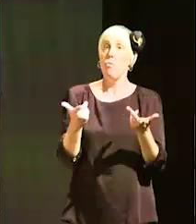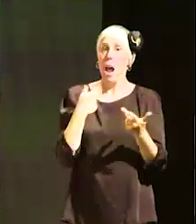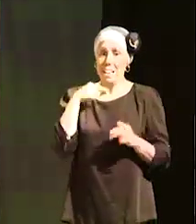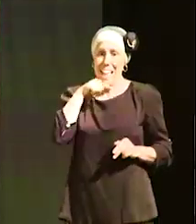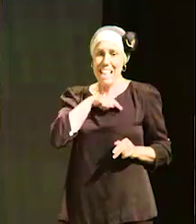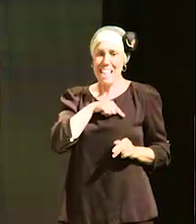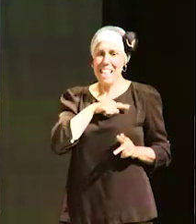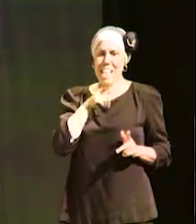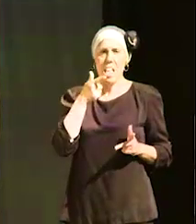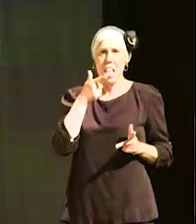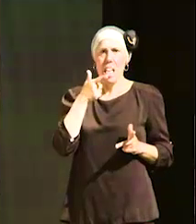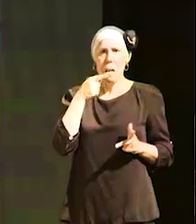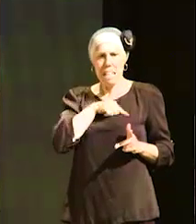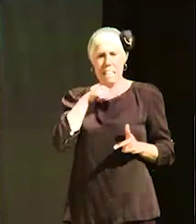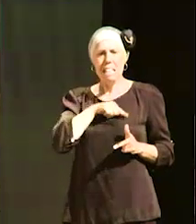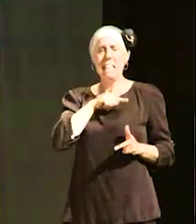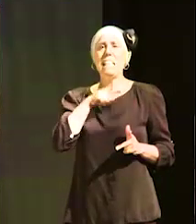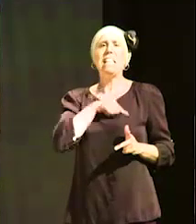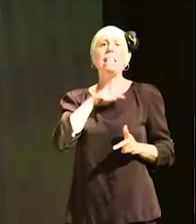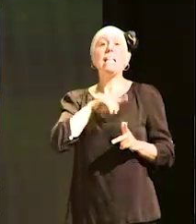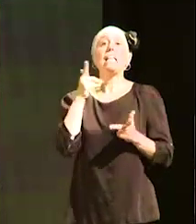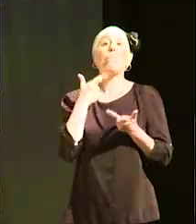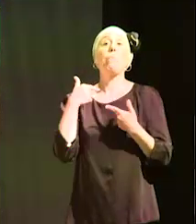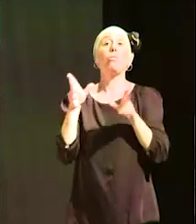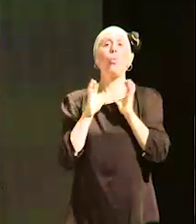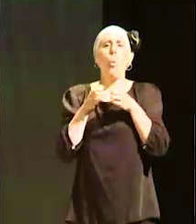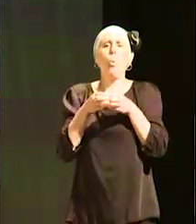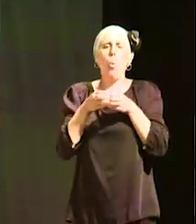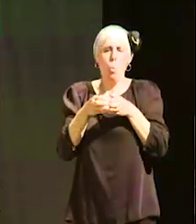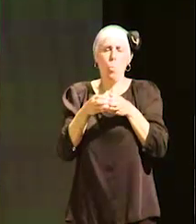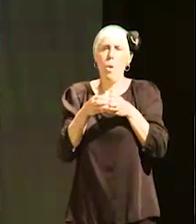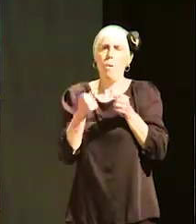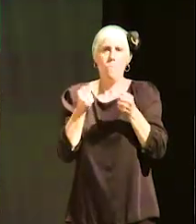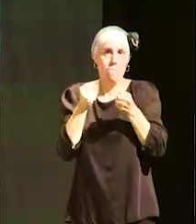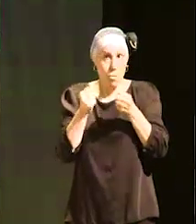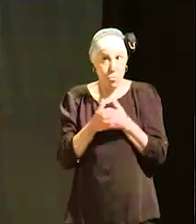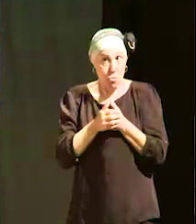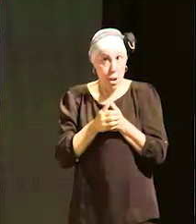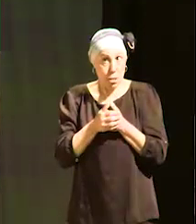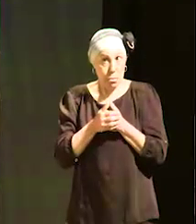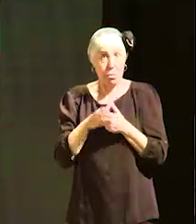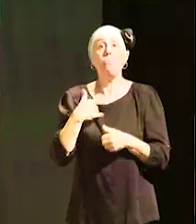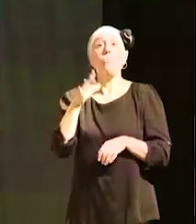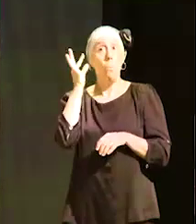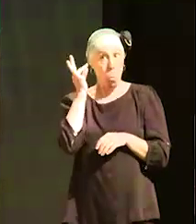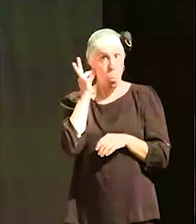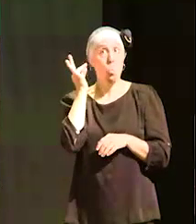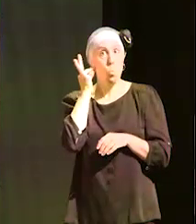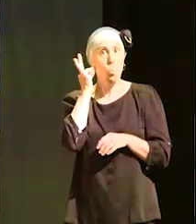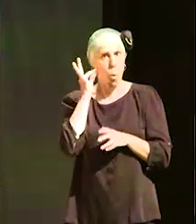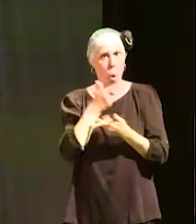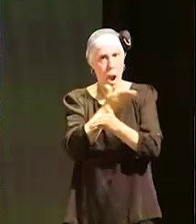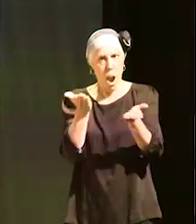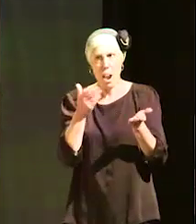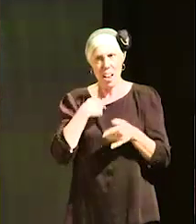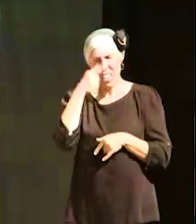del que hablábamos que es algo inmanente en nuestras culturas está allí y las mujeres saben que tomar eso